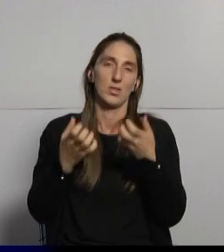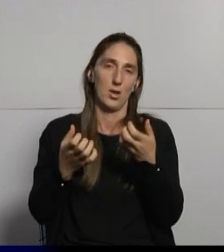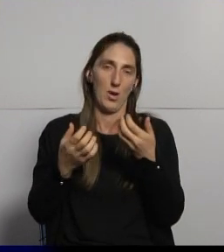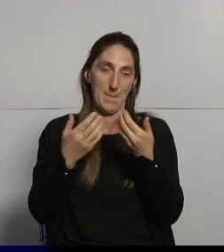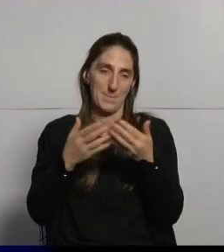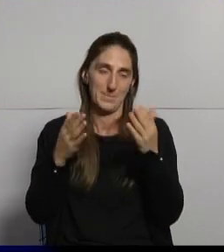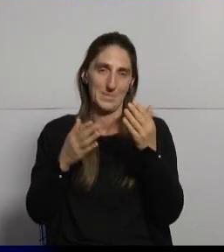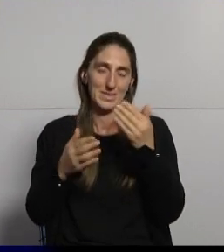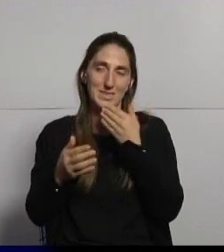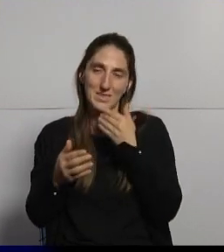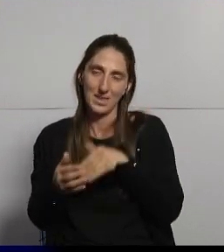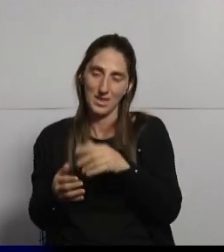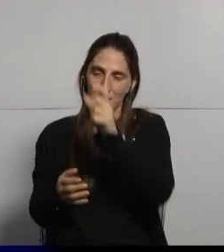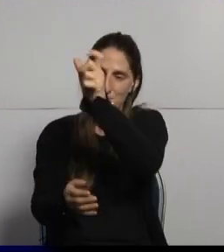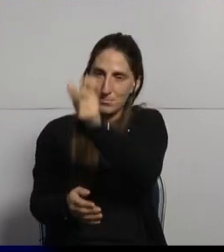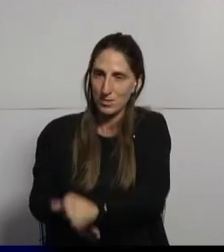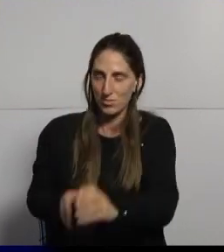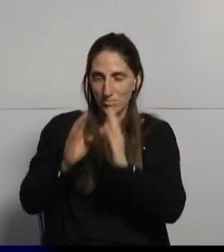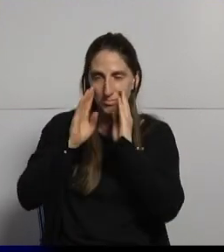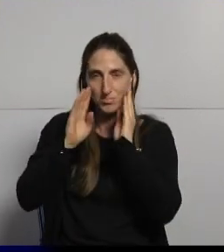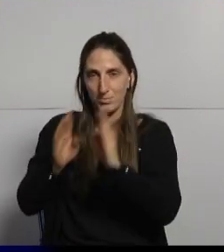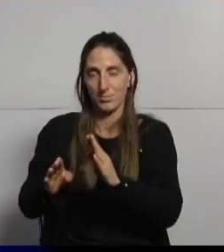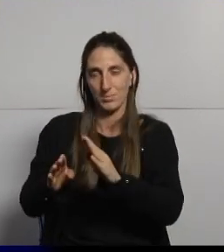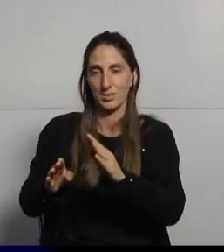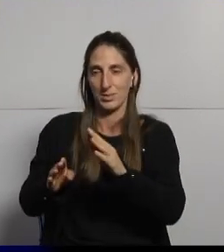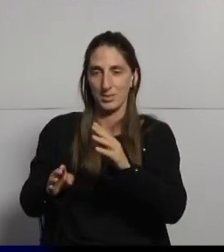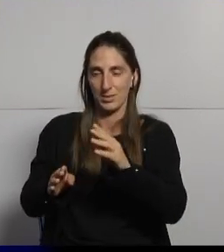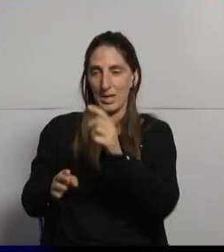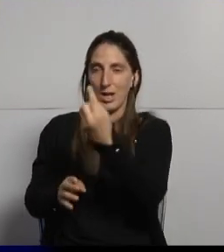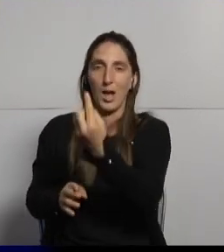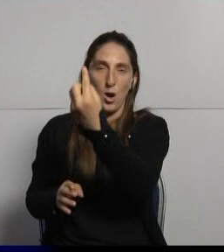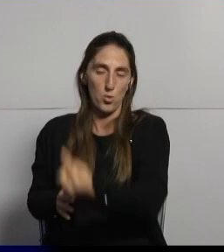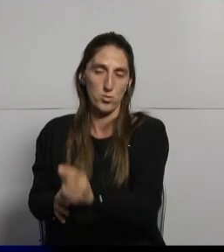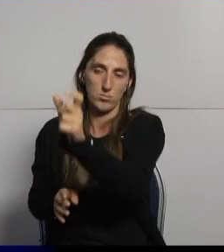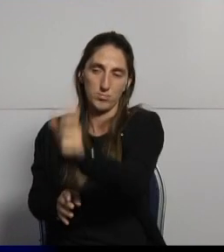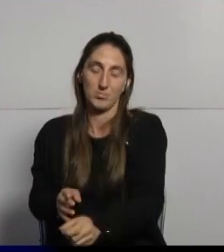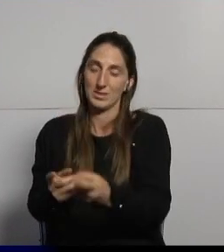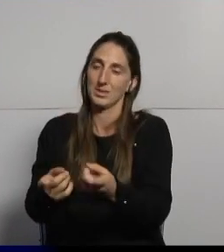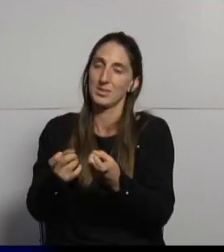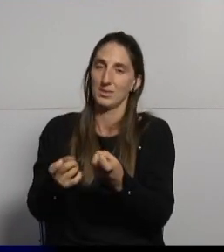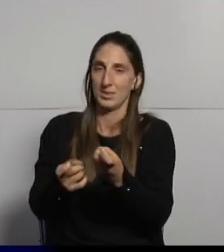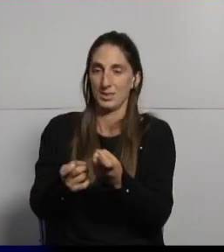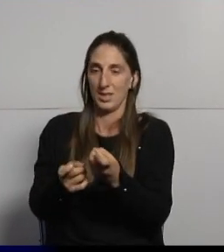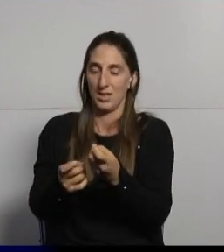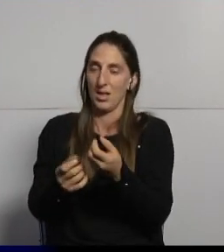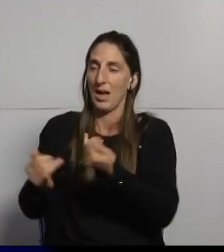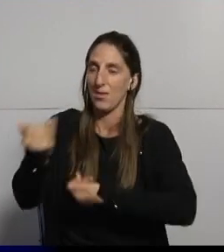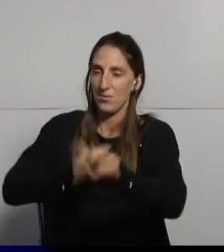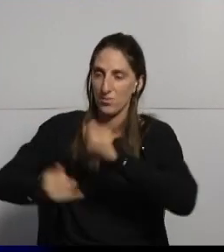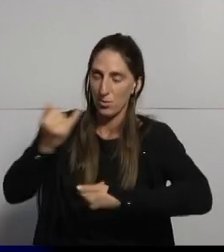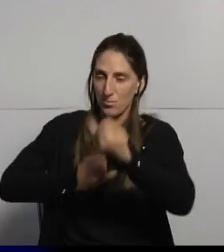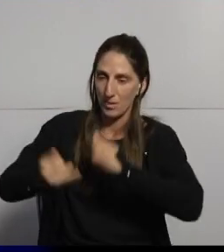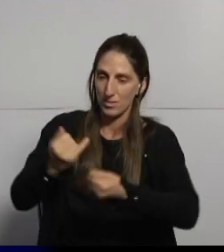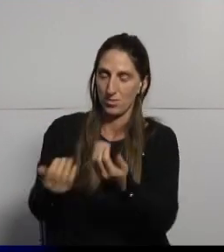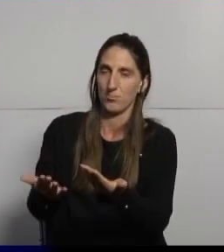a entender a mis individuos o a mis ciudadanos de forma individual, necesariamente tengo que explotar la información para llegar a ese nivel